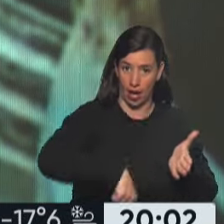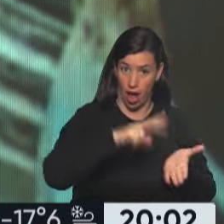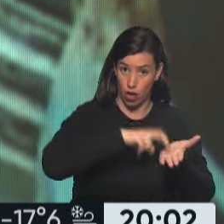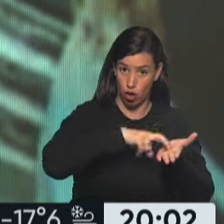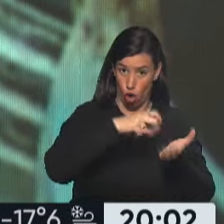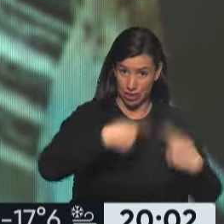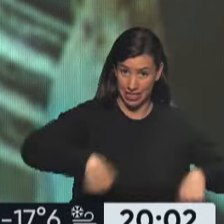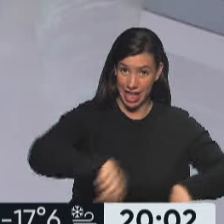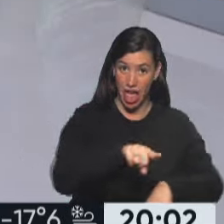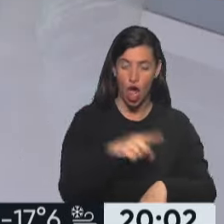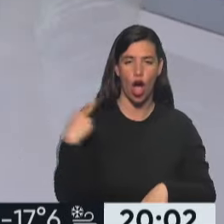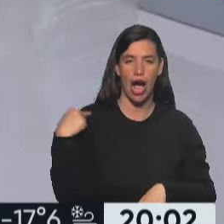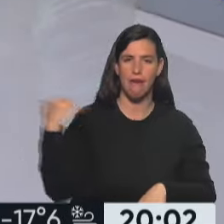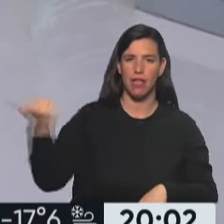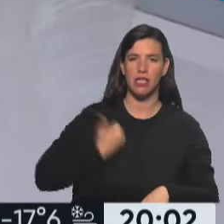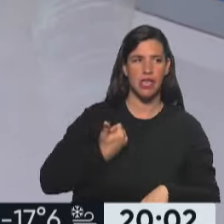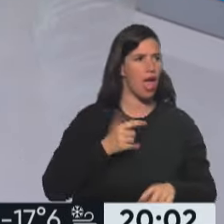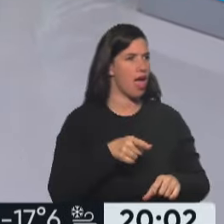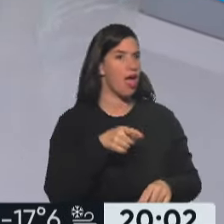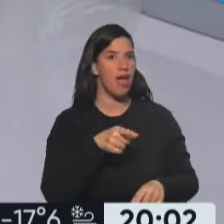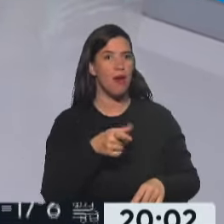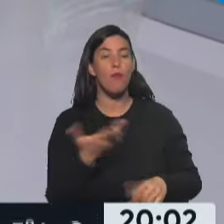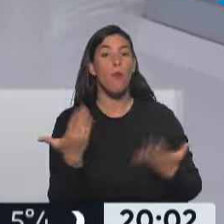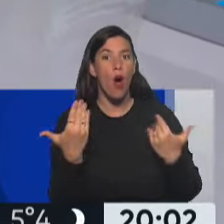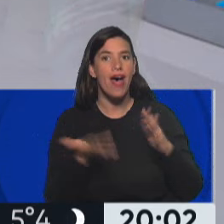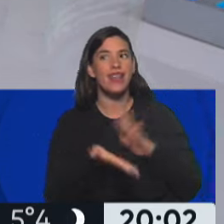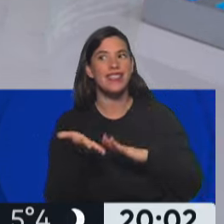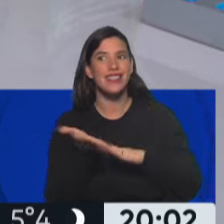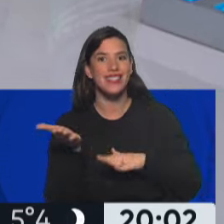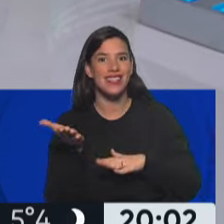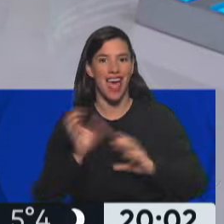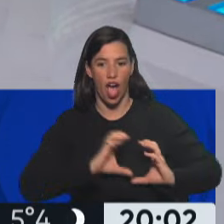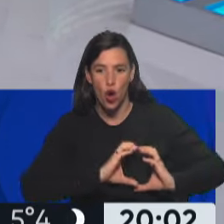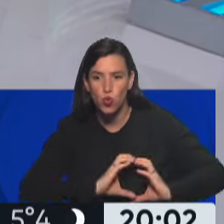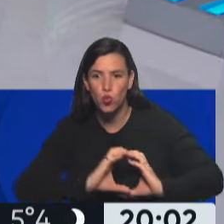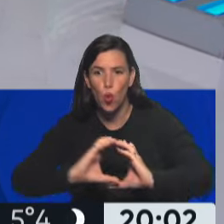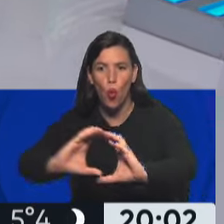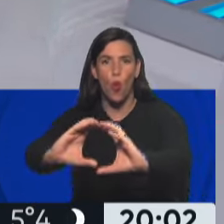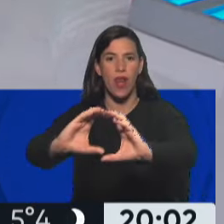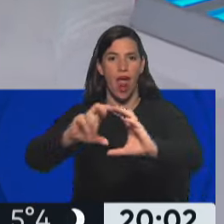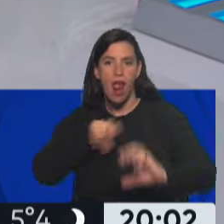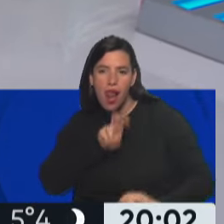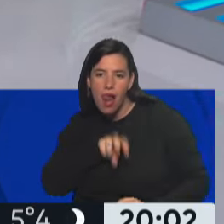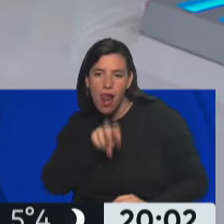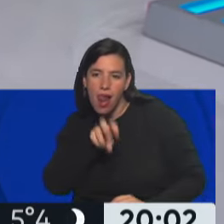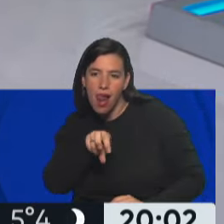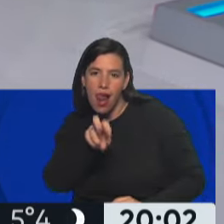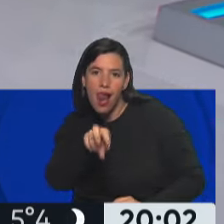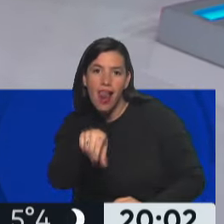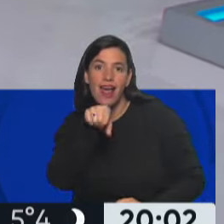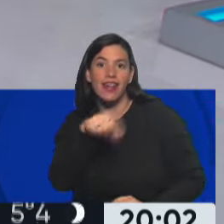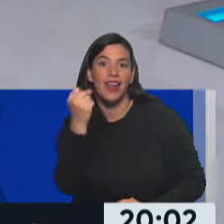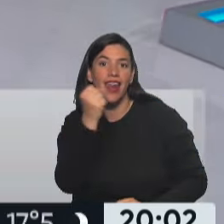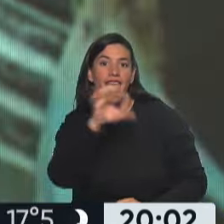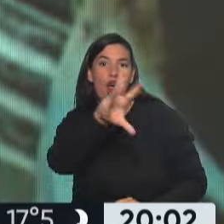che, salió la posibilidad de ir a recorrer el túnel del frustrado robo del siglo. Sí.